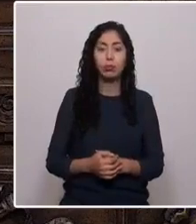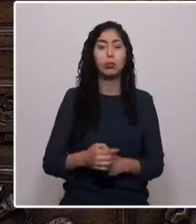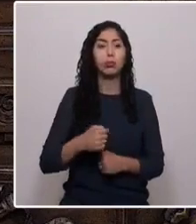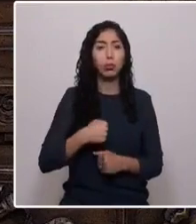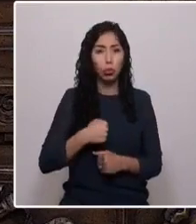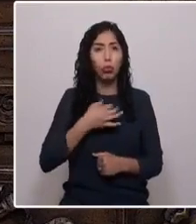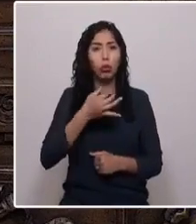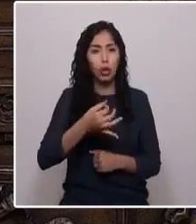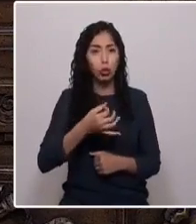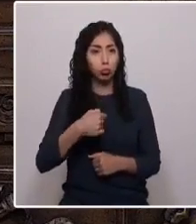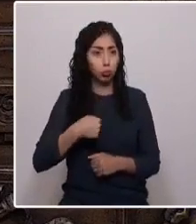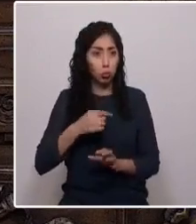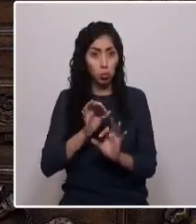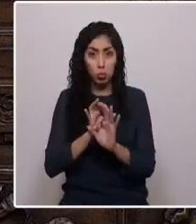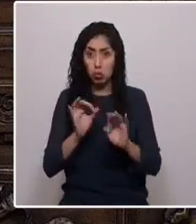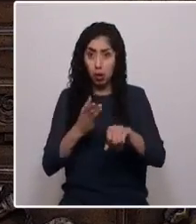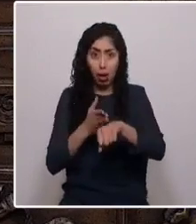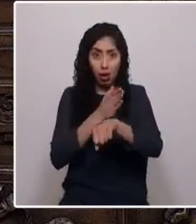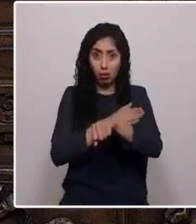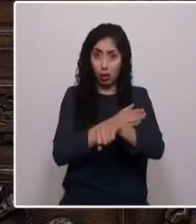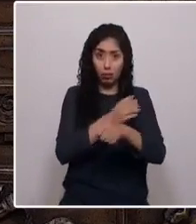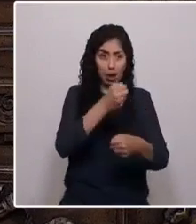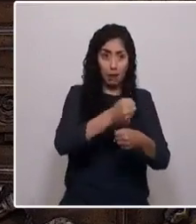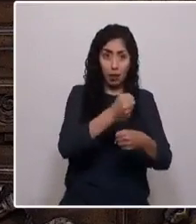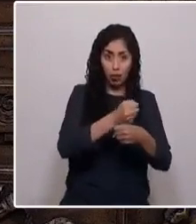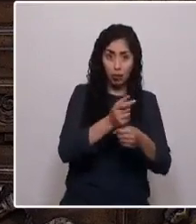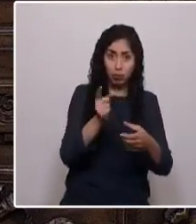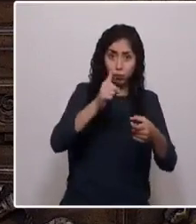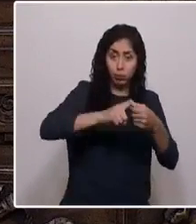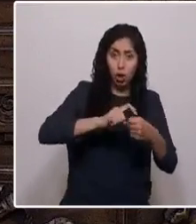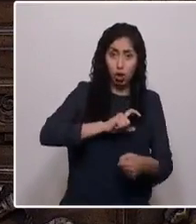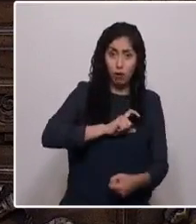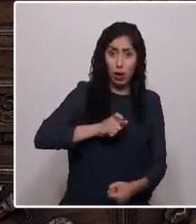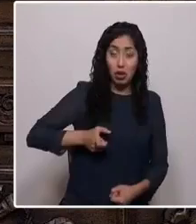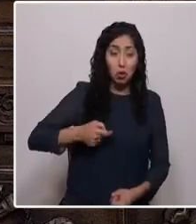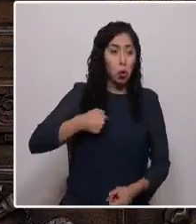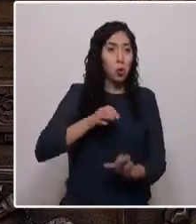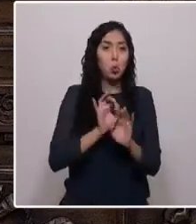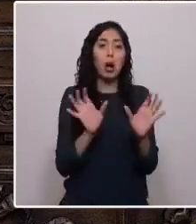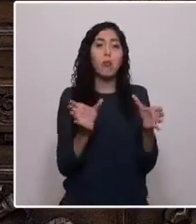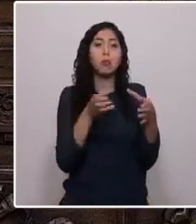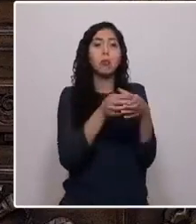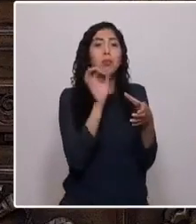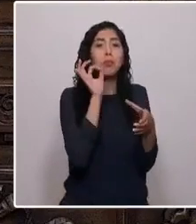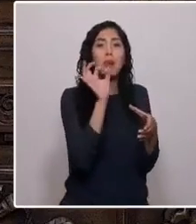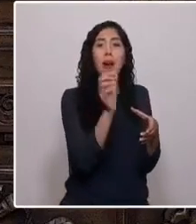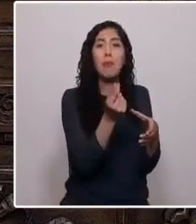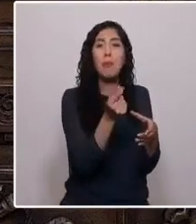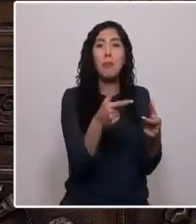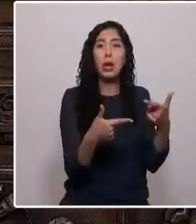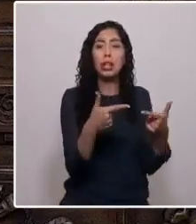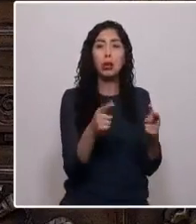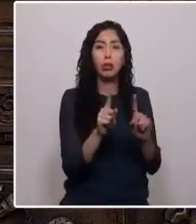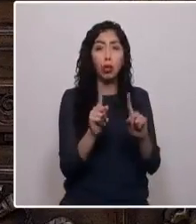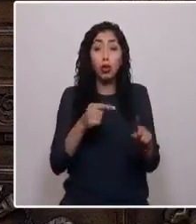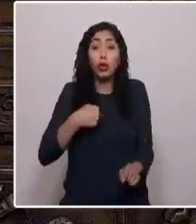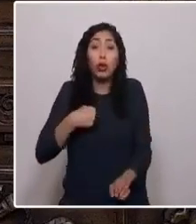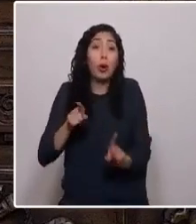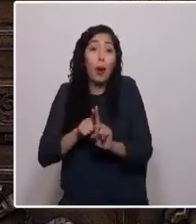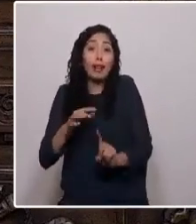sin haber ocupado jamás puesto alguno en gobierno, ni haber sido parte de la élite política, sino el ciudadano a pie invisible para